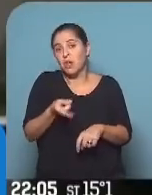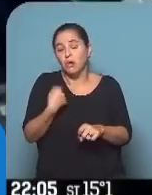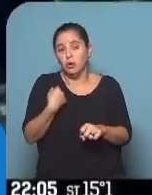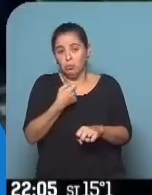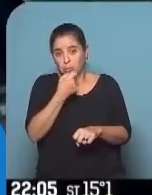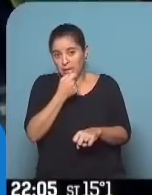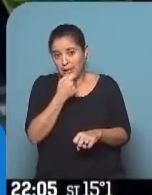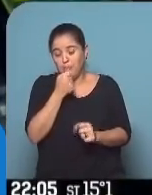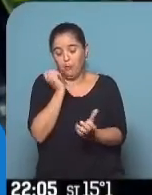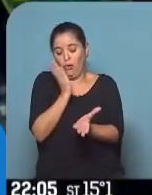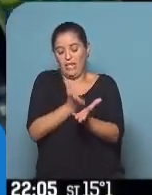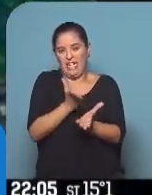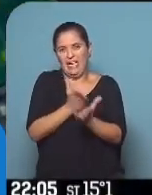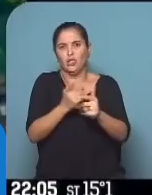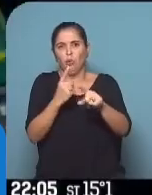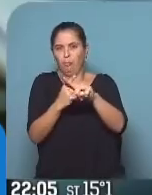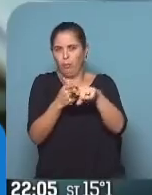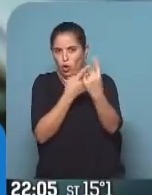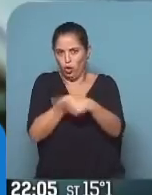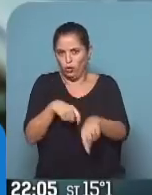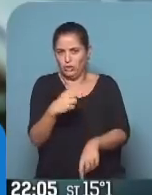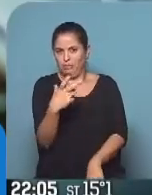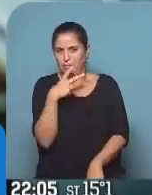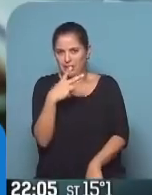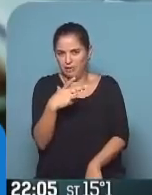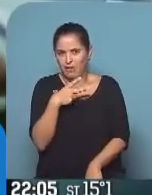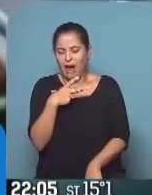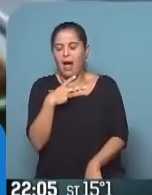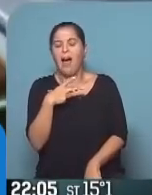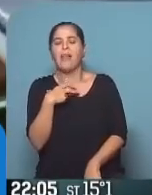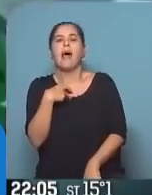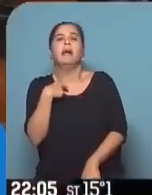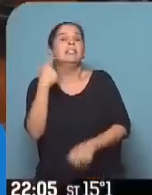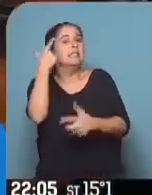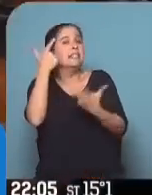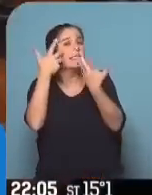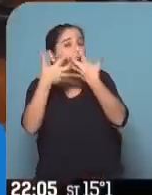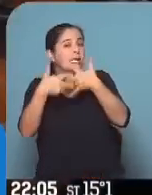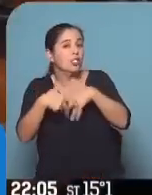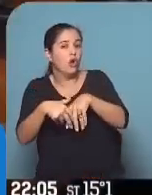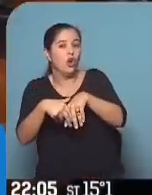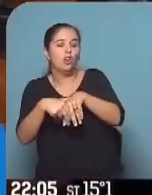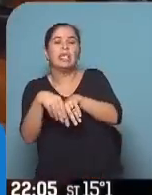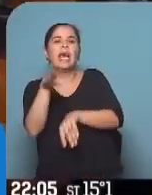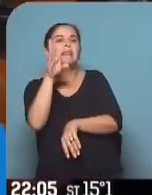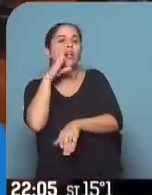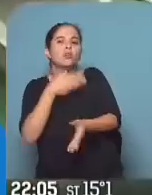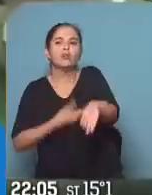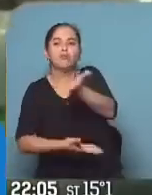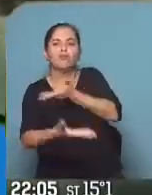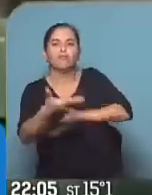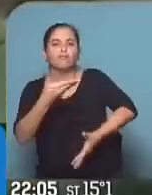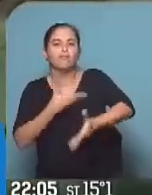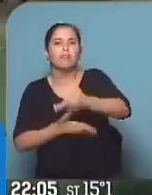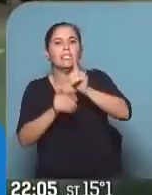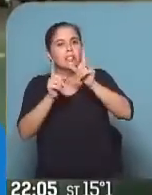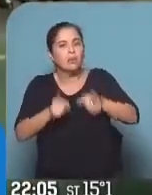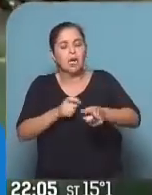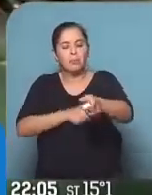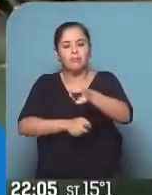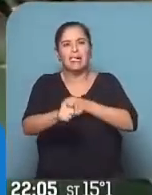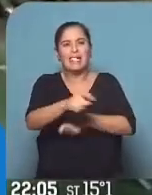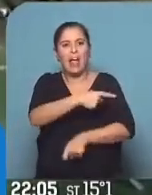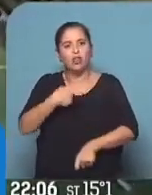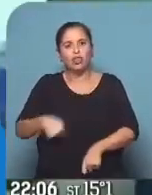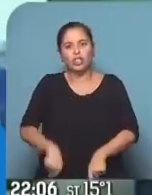intelectual y secretos comerciales, restricción de transferencias de tecnología a terceras partes, apertura incondicional del mercado chino a